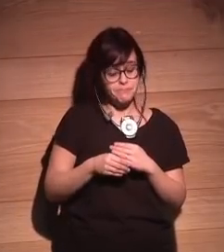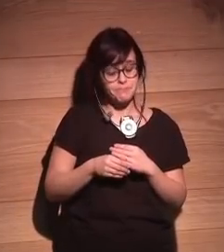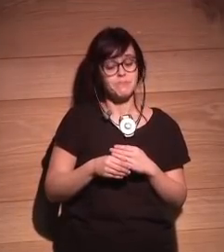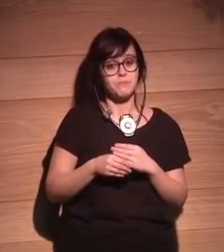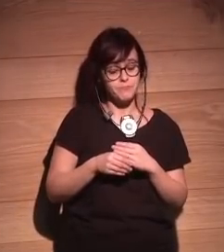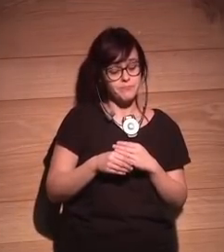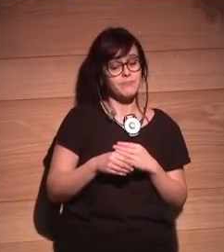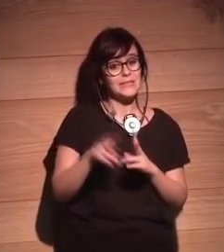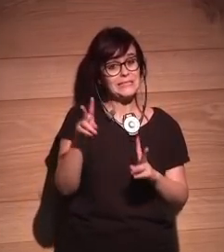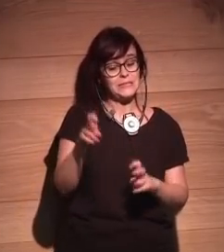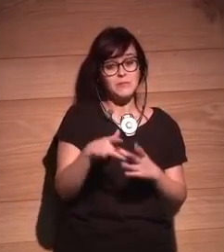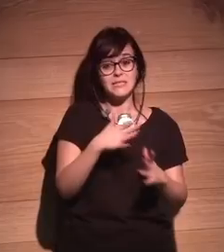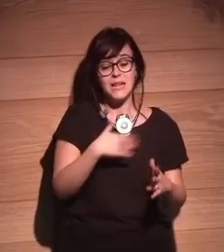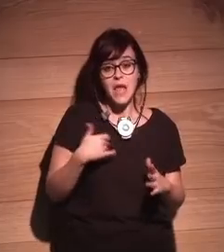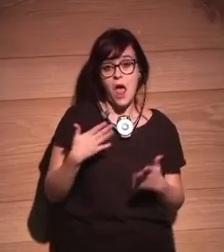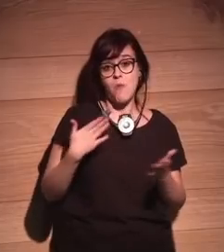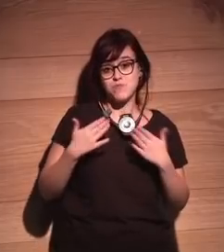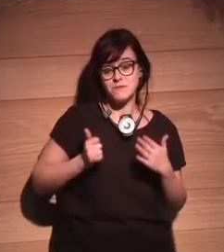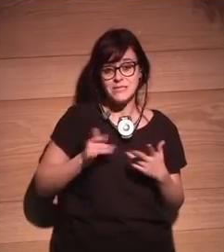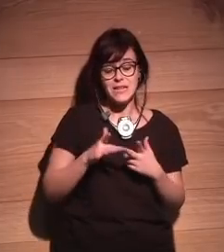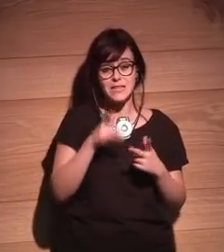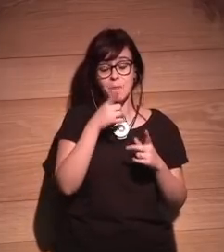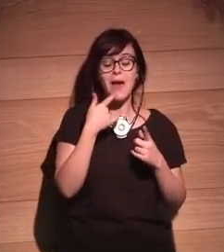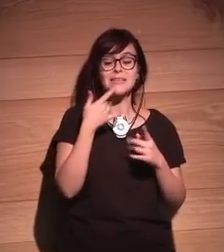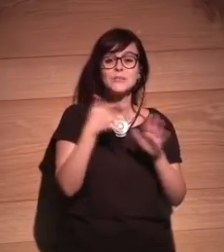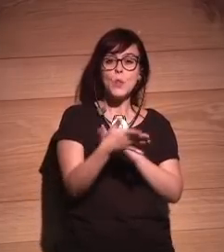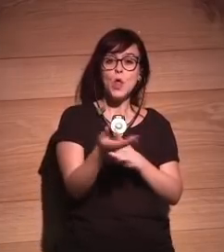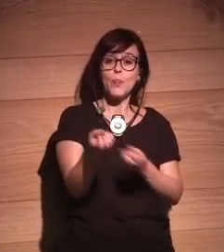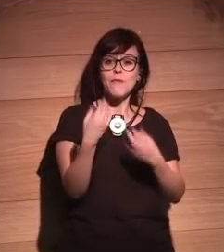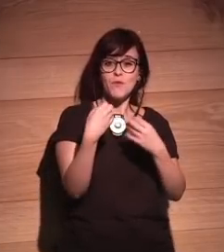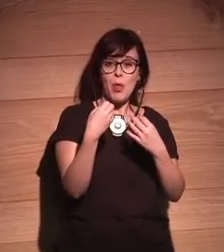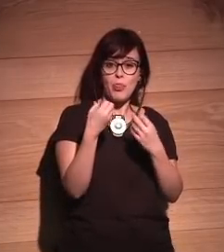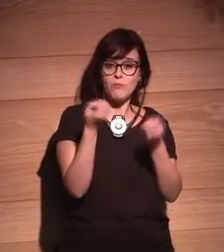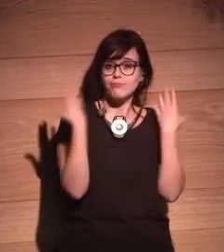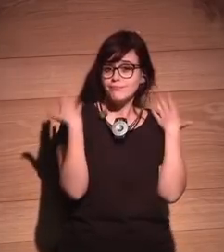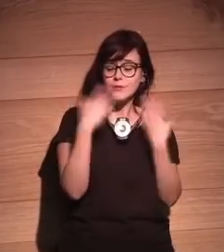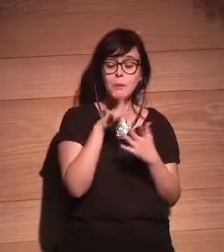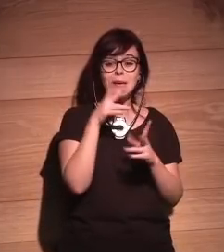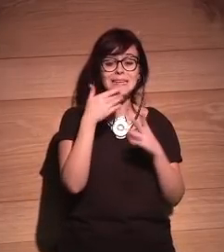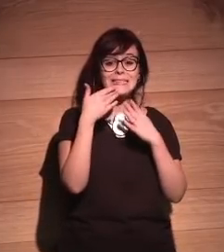un hilo más que lo podemos también conectar con la desinformación, y es que la